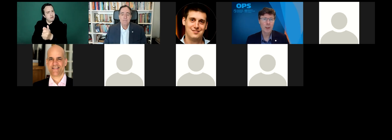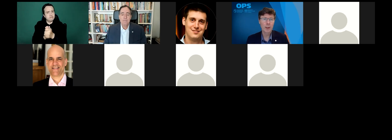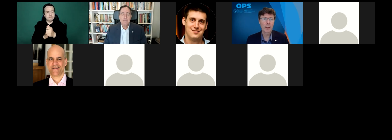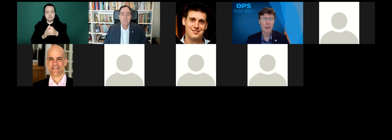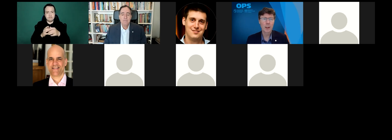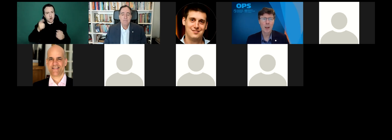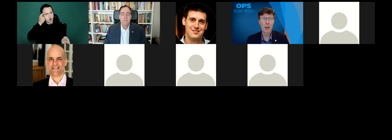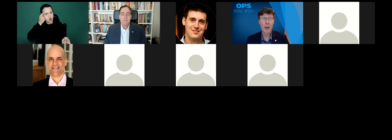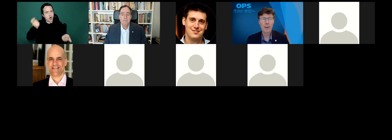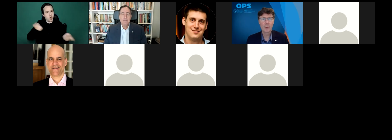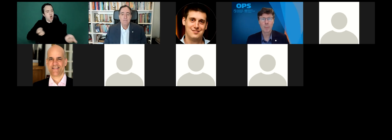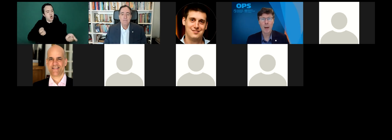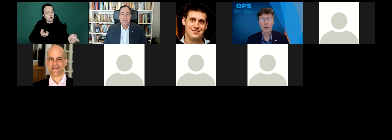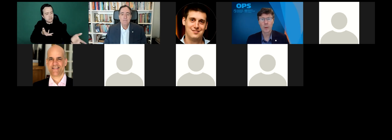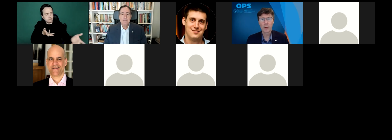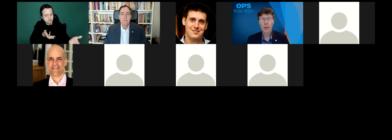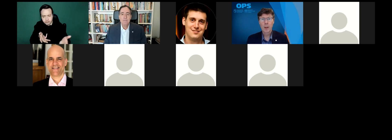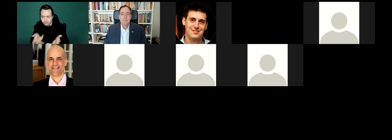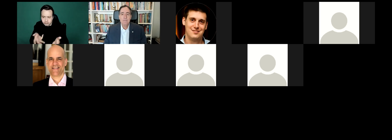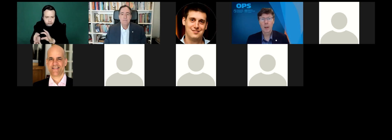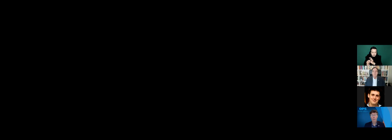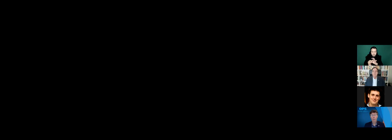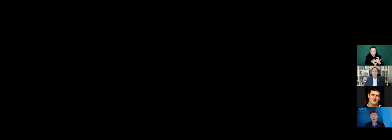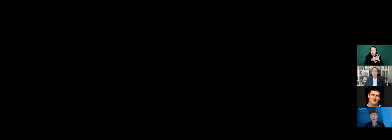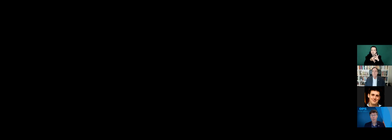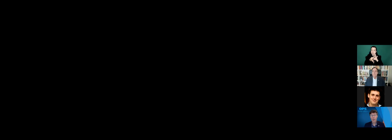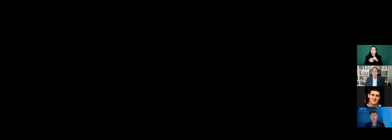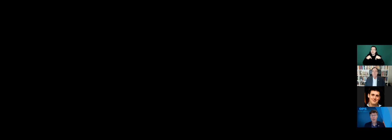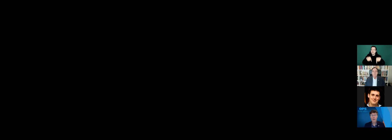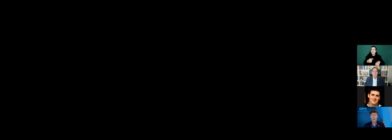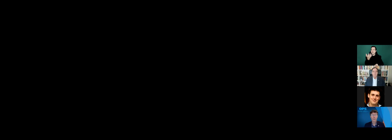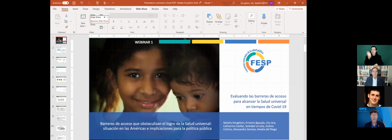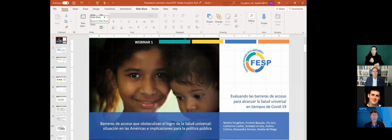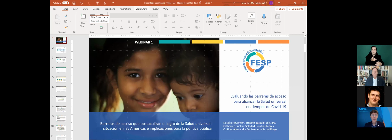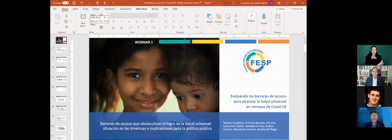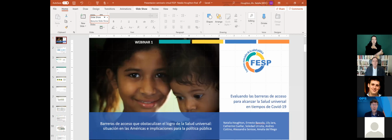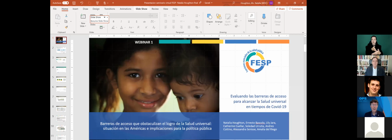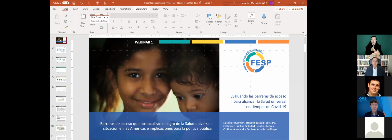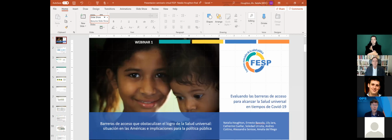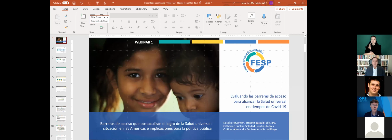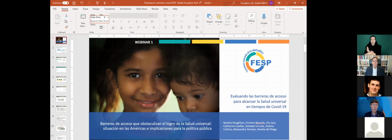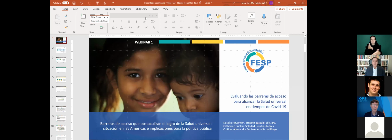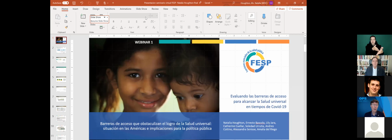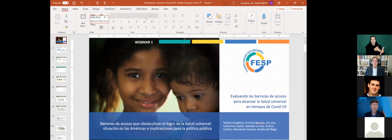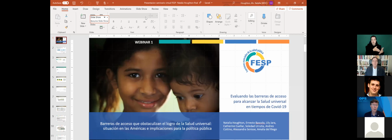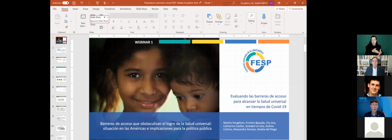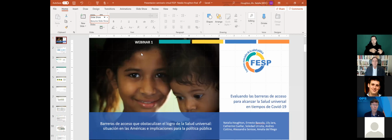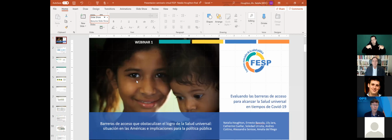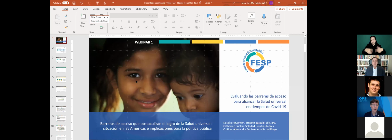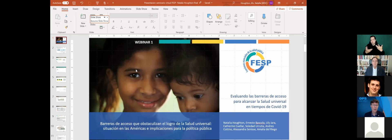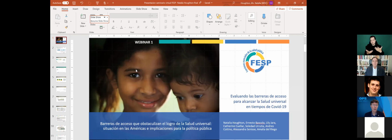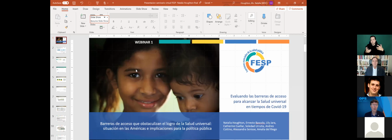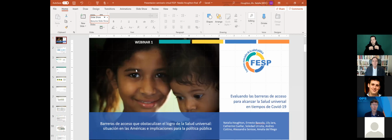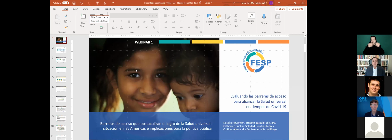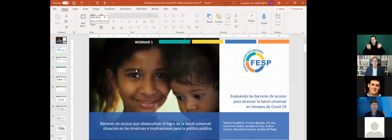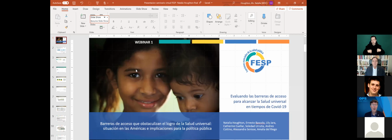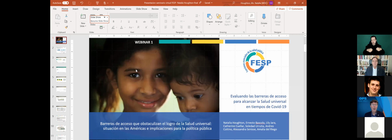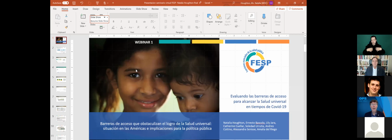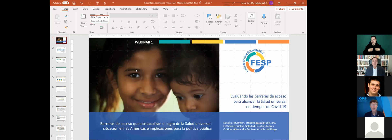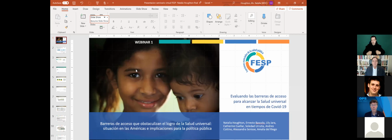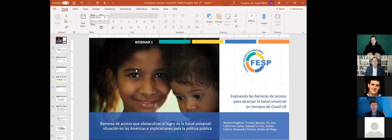que enfrentamos abordando las barreras de acceso dentro de los sistemas de salud. Y con esto